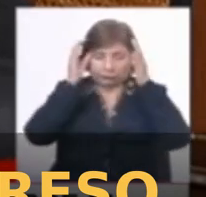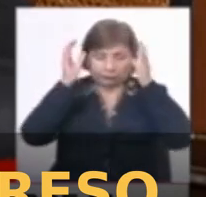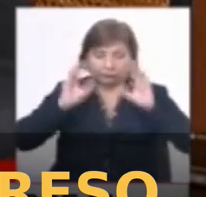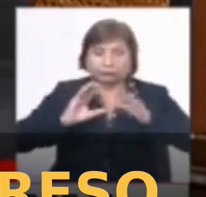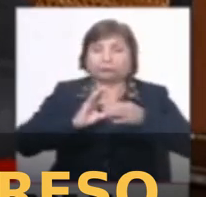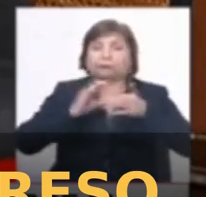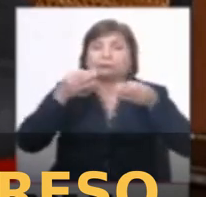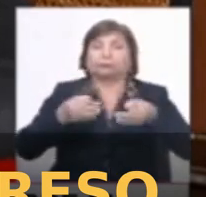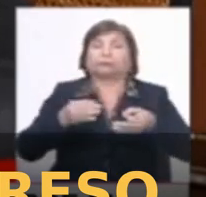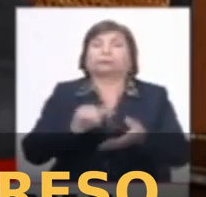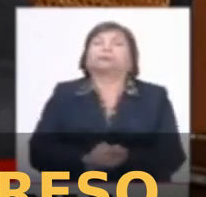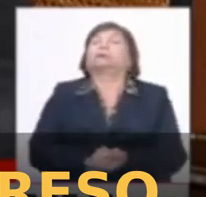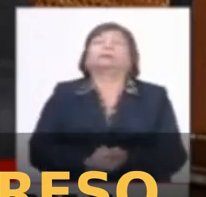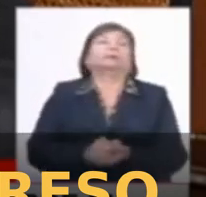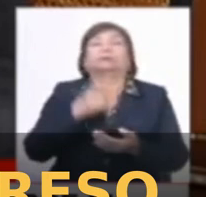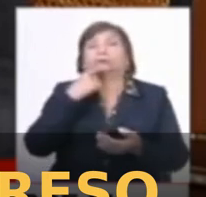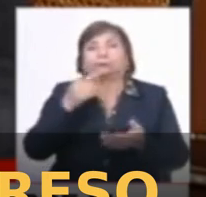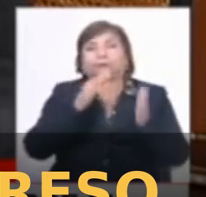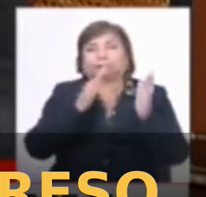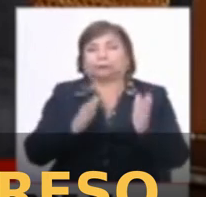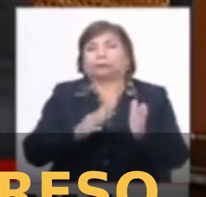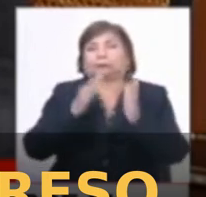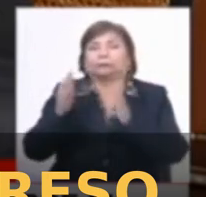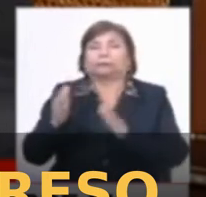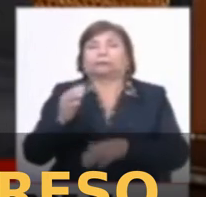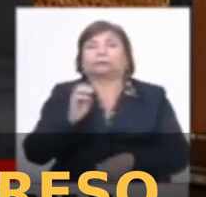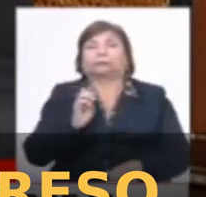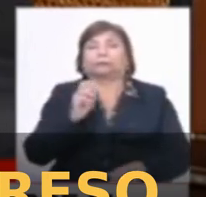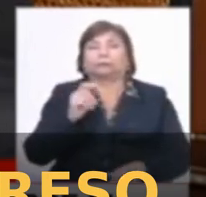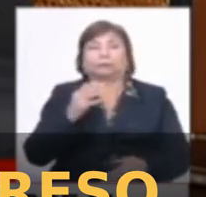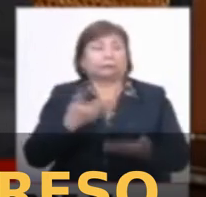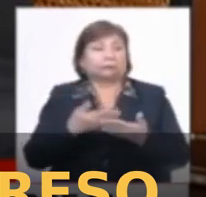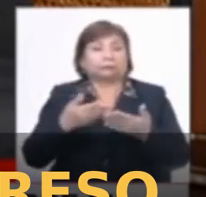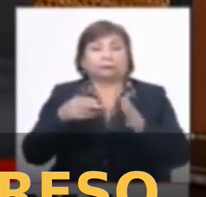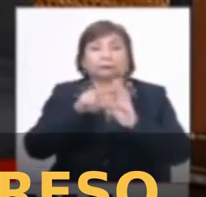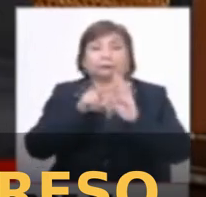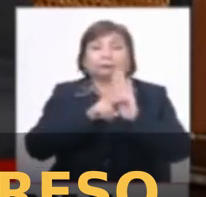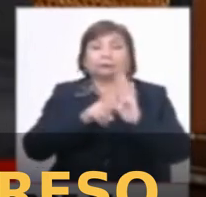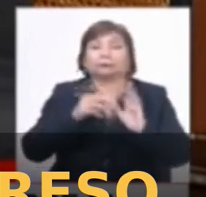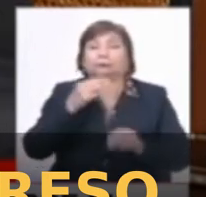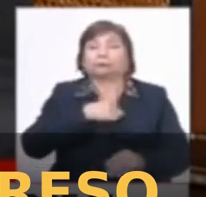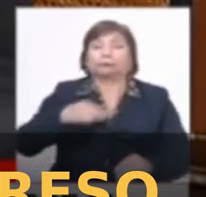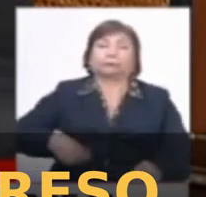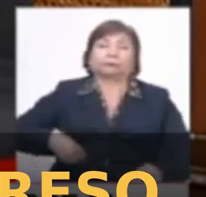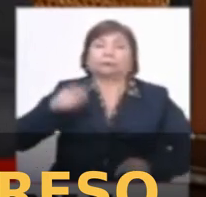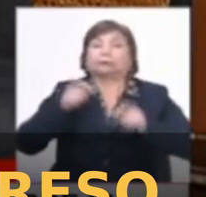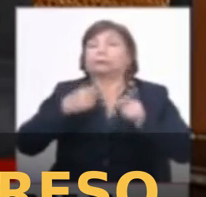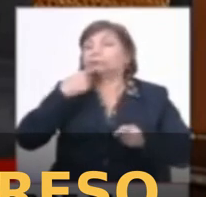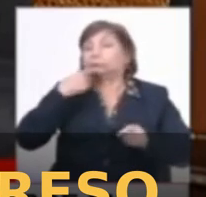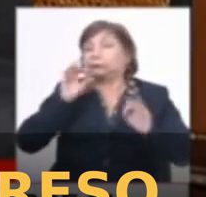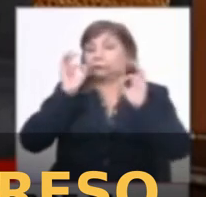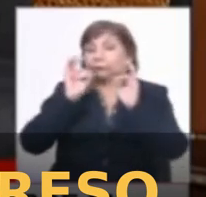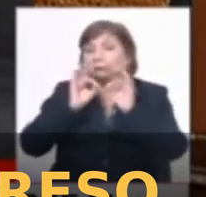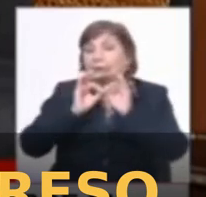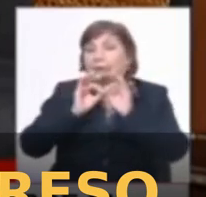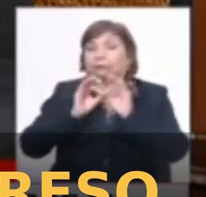colaboración eficaz, si bien son etapas del proceso, pero la norma del Ministerio Público que dice expresamente